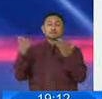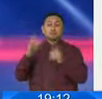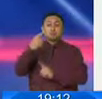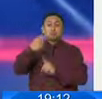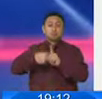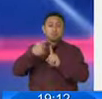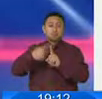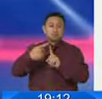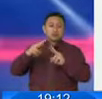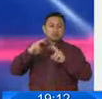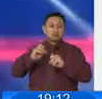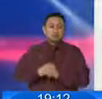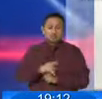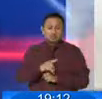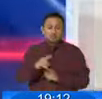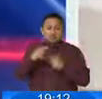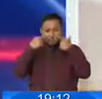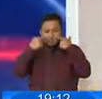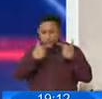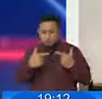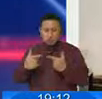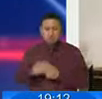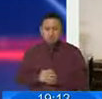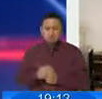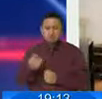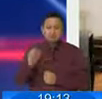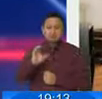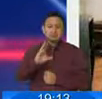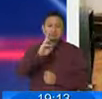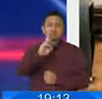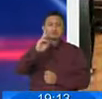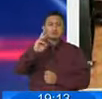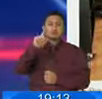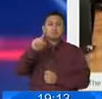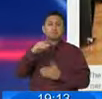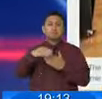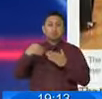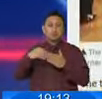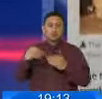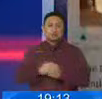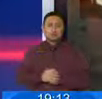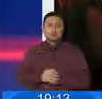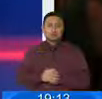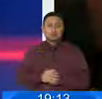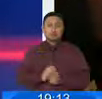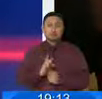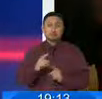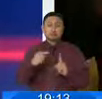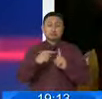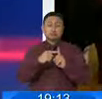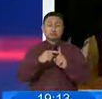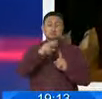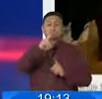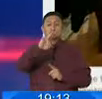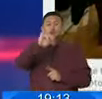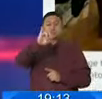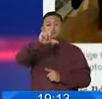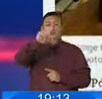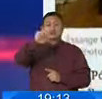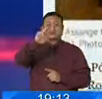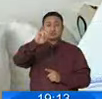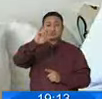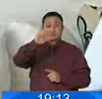en inteligencia y contrainteligencia se invertían 66 mil dólares. Villavicencio habla del perjuicio al Estado